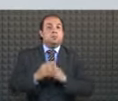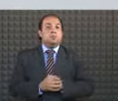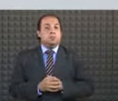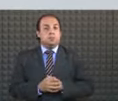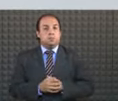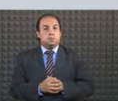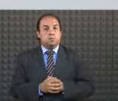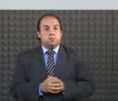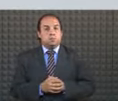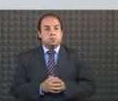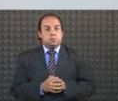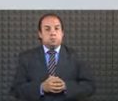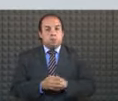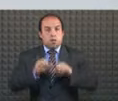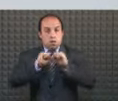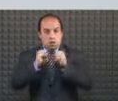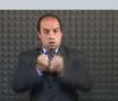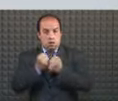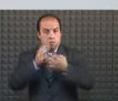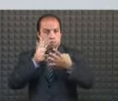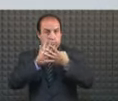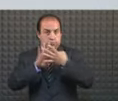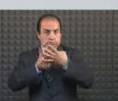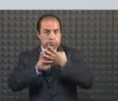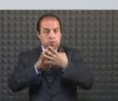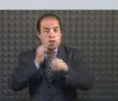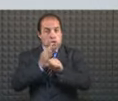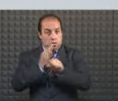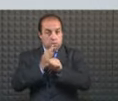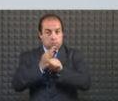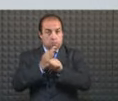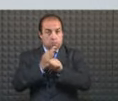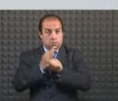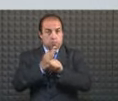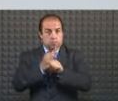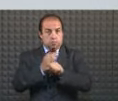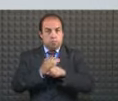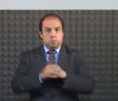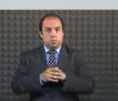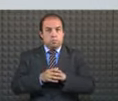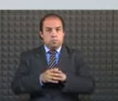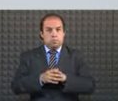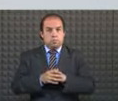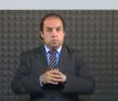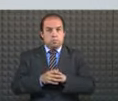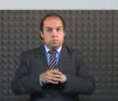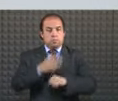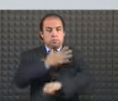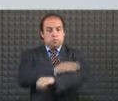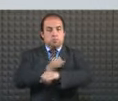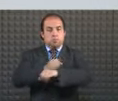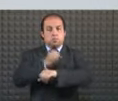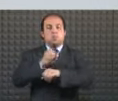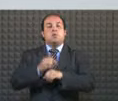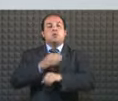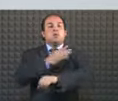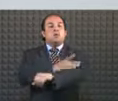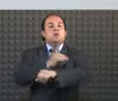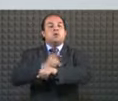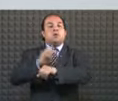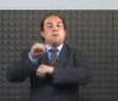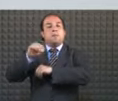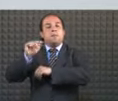que desde el sistema penitenciario en este momento, que aún no pasa, coordina Martí Batres, nuestro secretario de